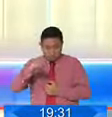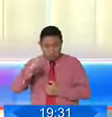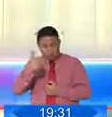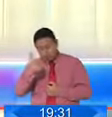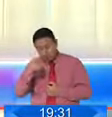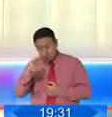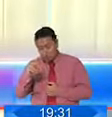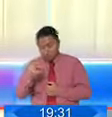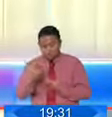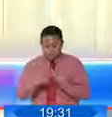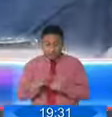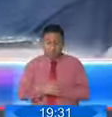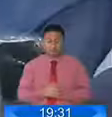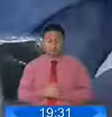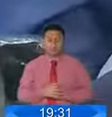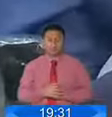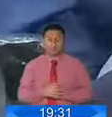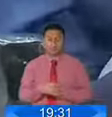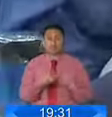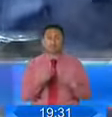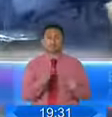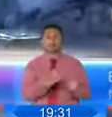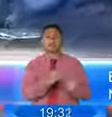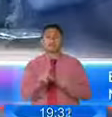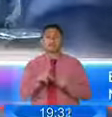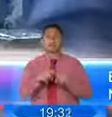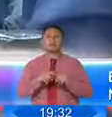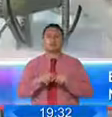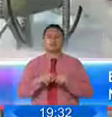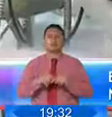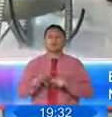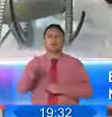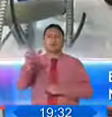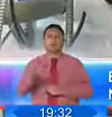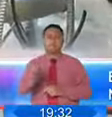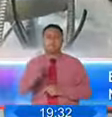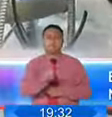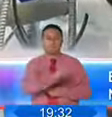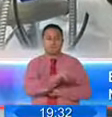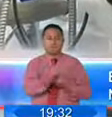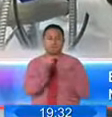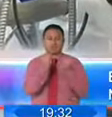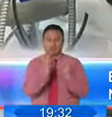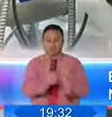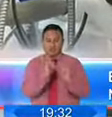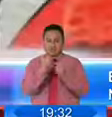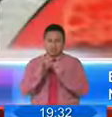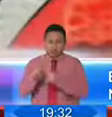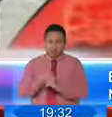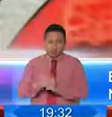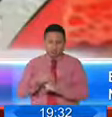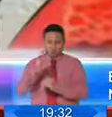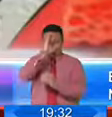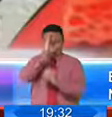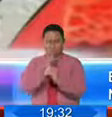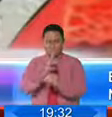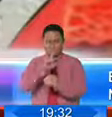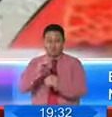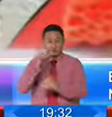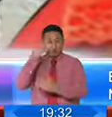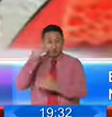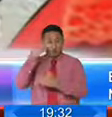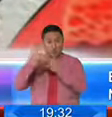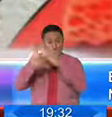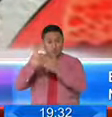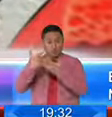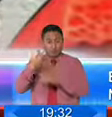lesiona con la presión alta. El tratamiento depende de cada paciente de manera individualizada y el objetivo es detener la progresión